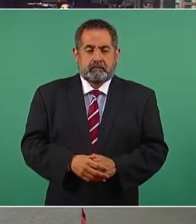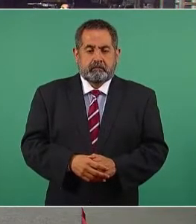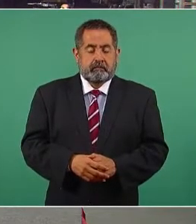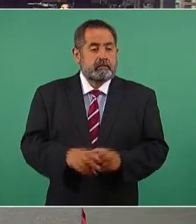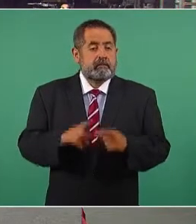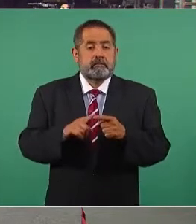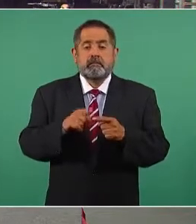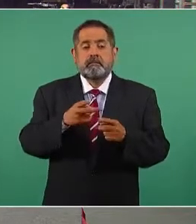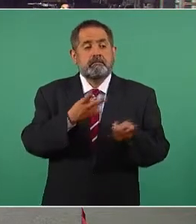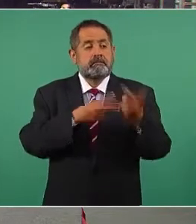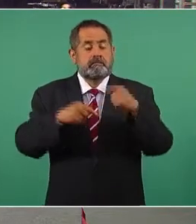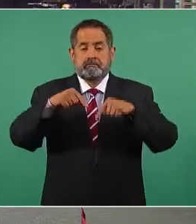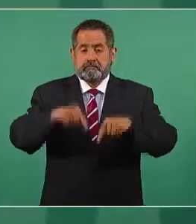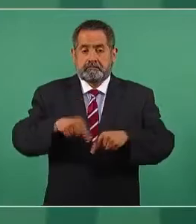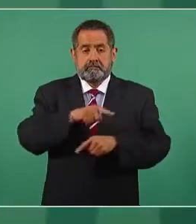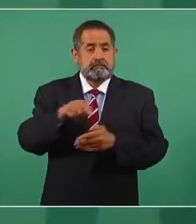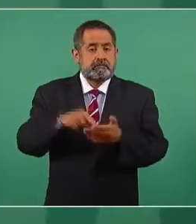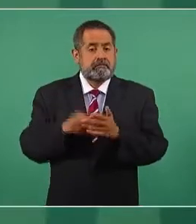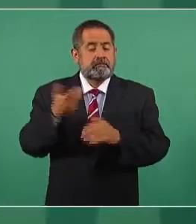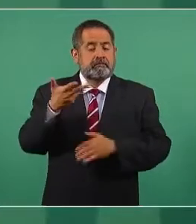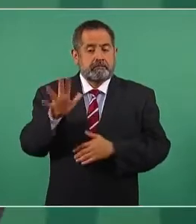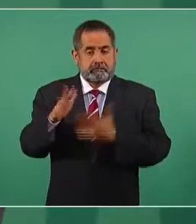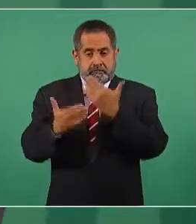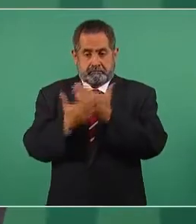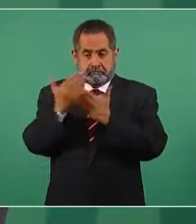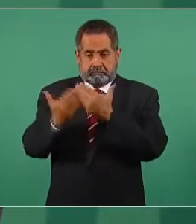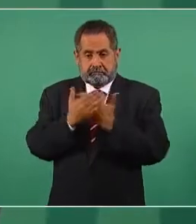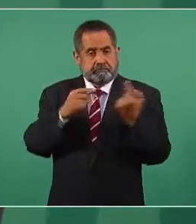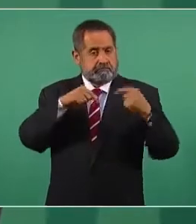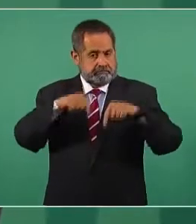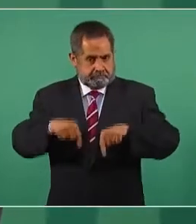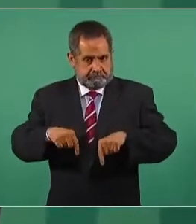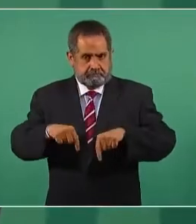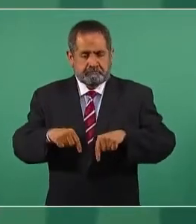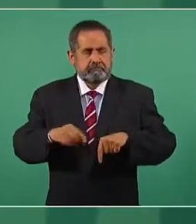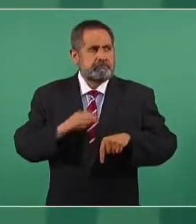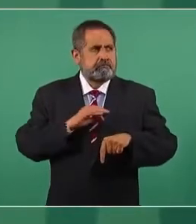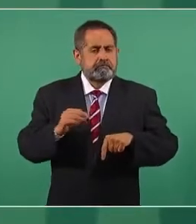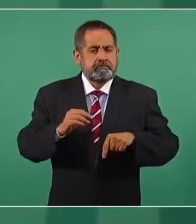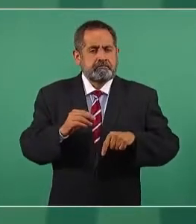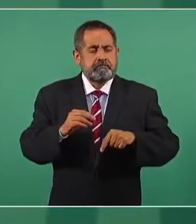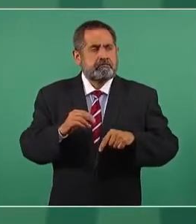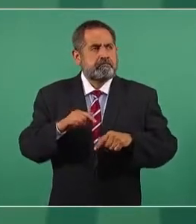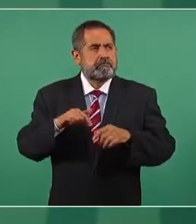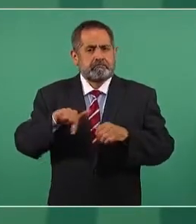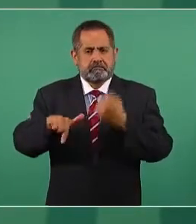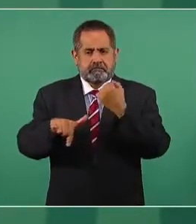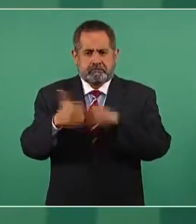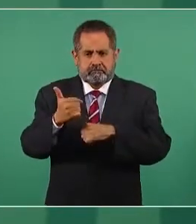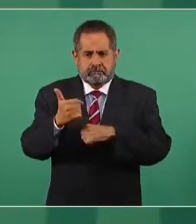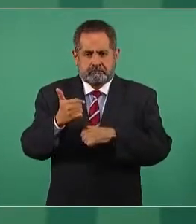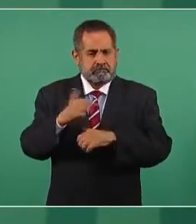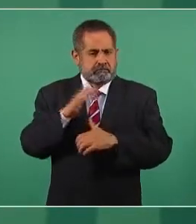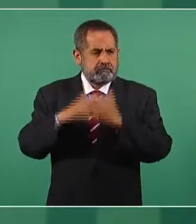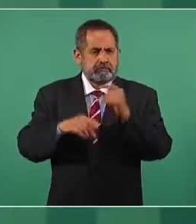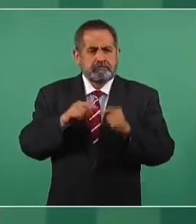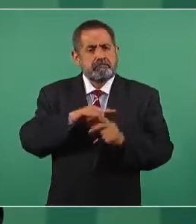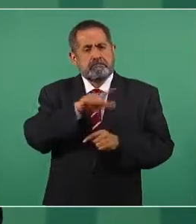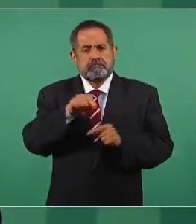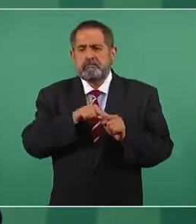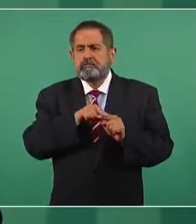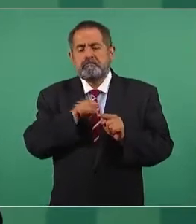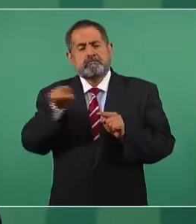Va a estar aquí en Palacio Nacional a las 10 de la mañana y estimamos va a salir a las 12 del día, luego tiene actividades